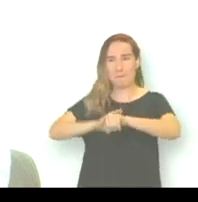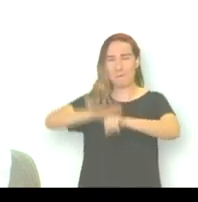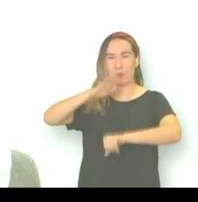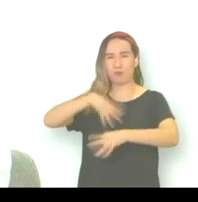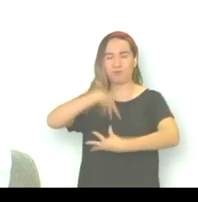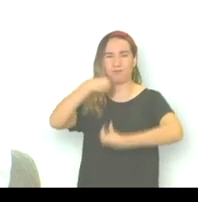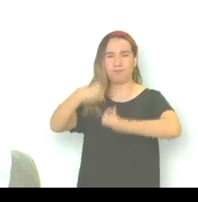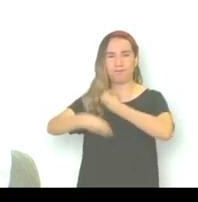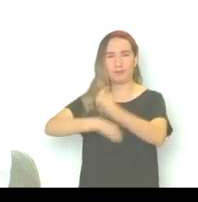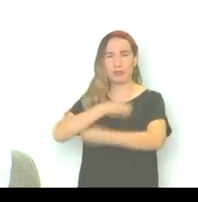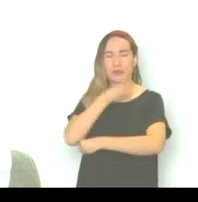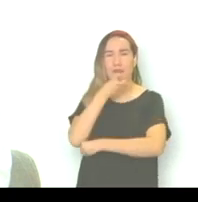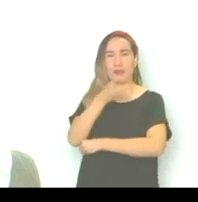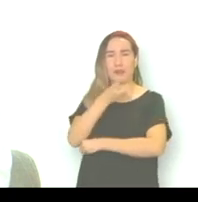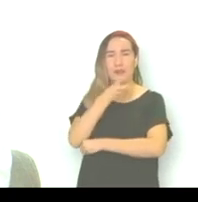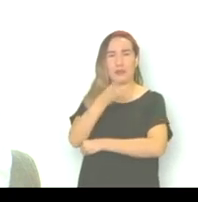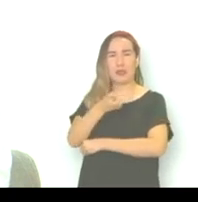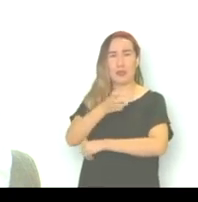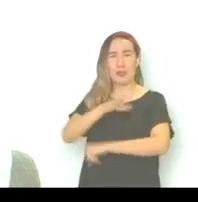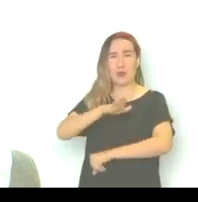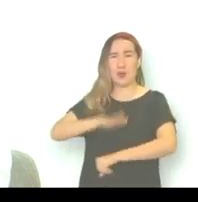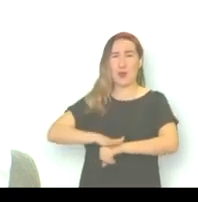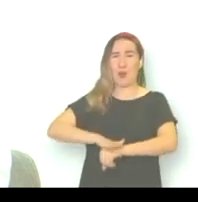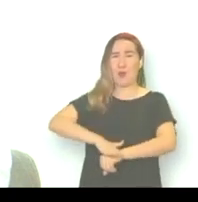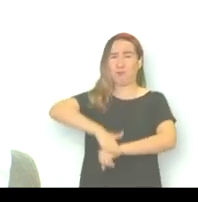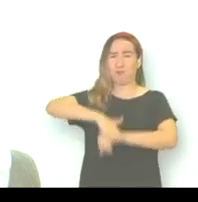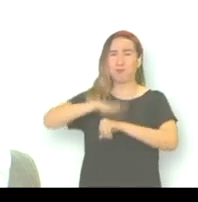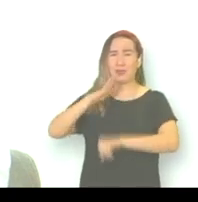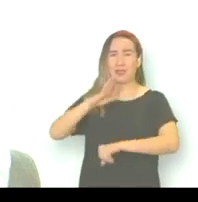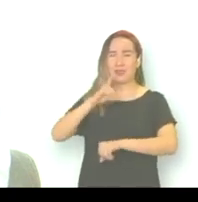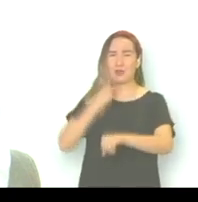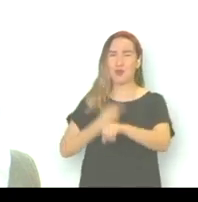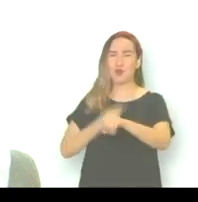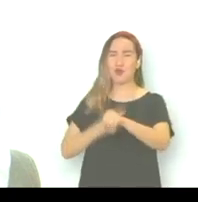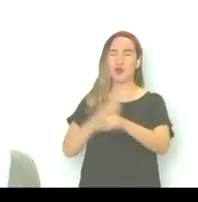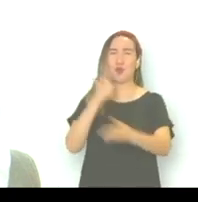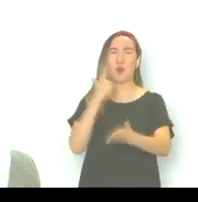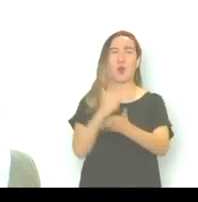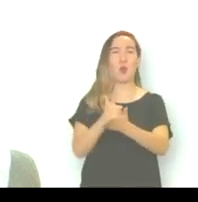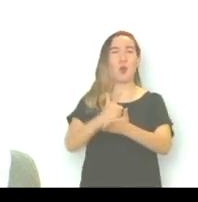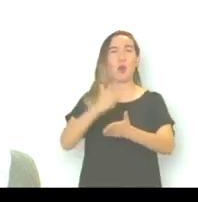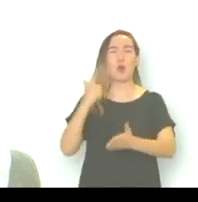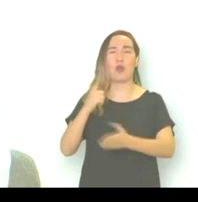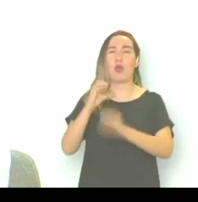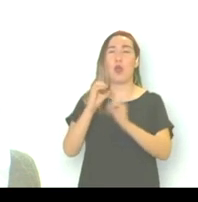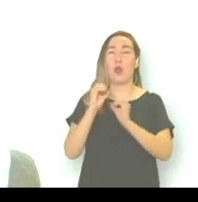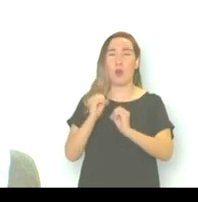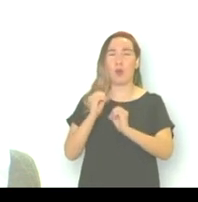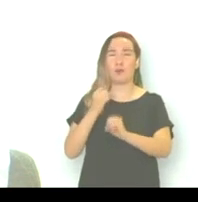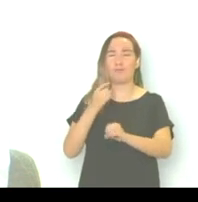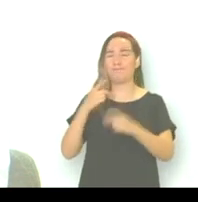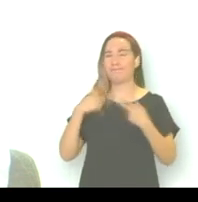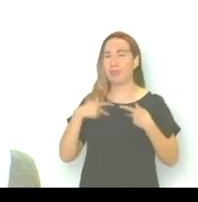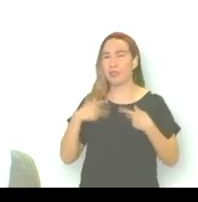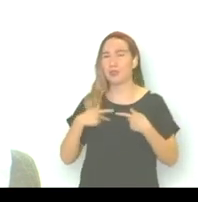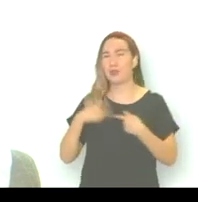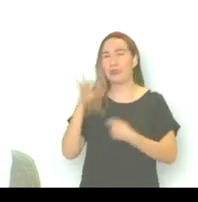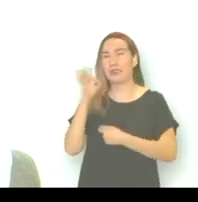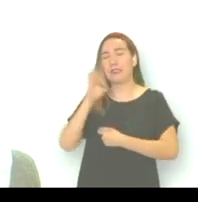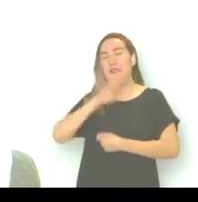nos llevaría también a un número mayor de pacientes graves e inclusive pacientes que pueden perder la